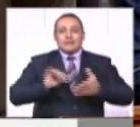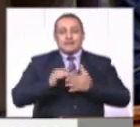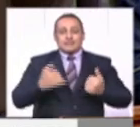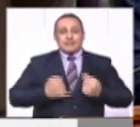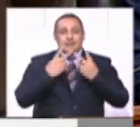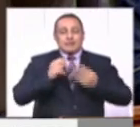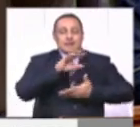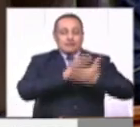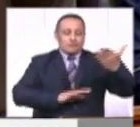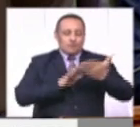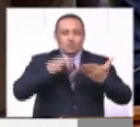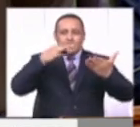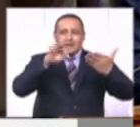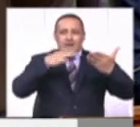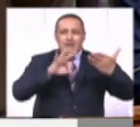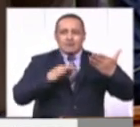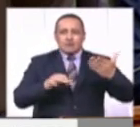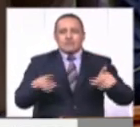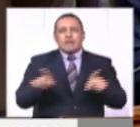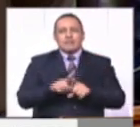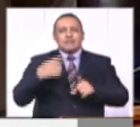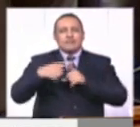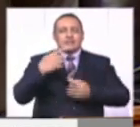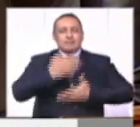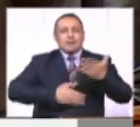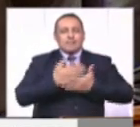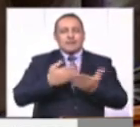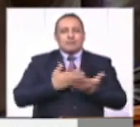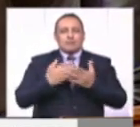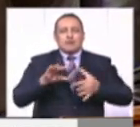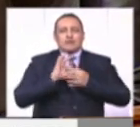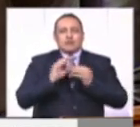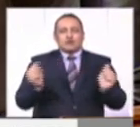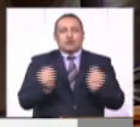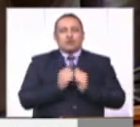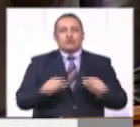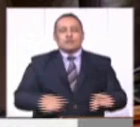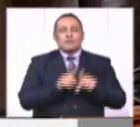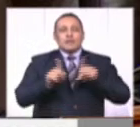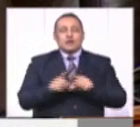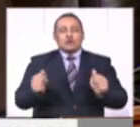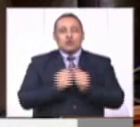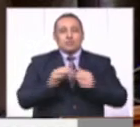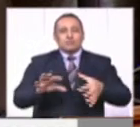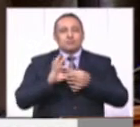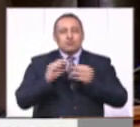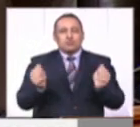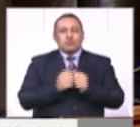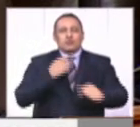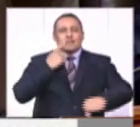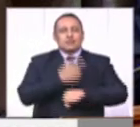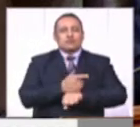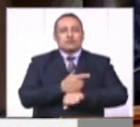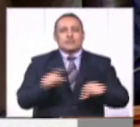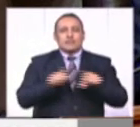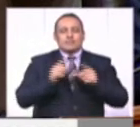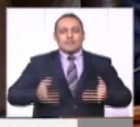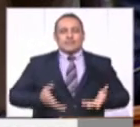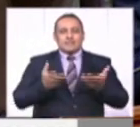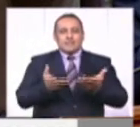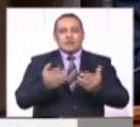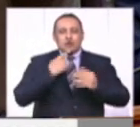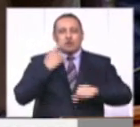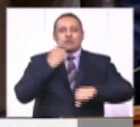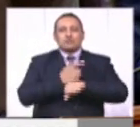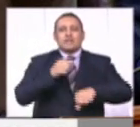el informe de calificación y la y demás documentación relacionada además también del hipervínculo de la denuncia otorgándose al